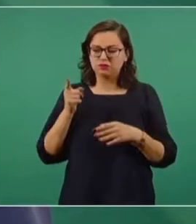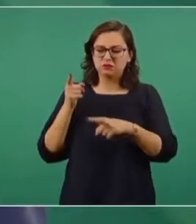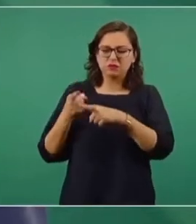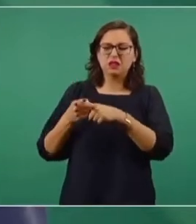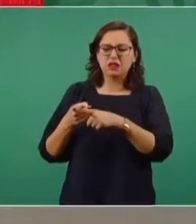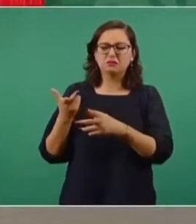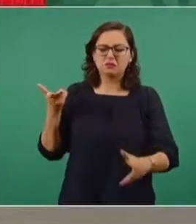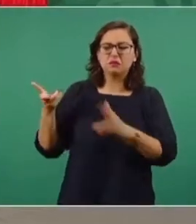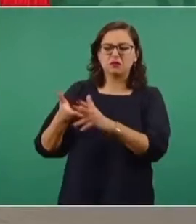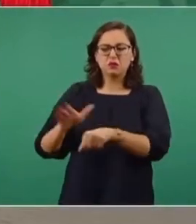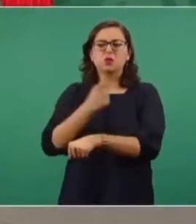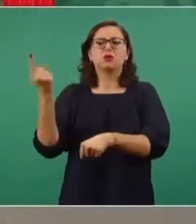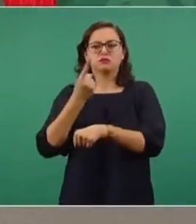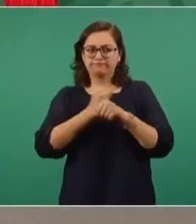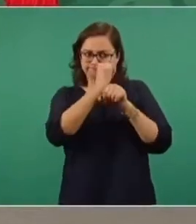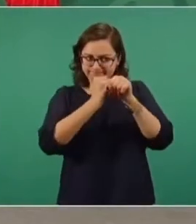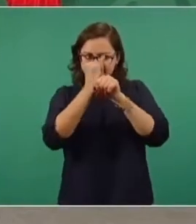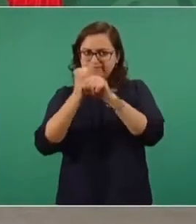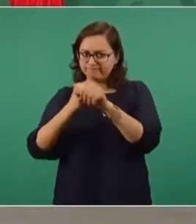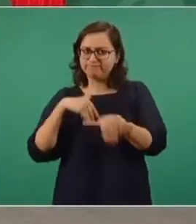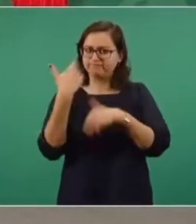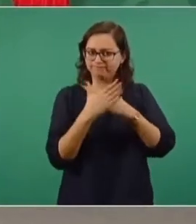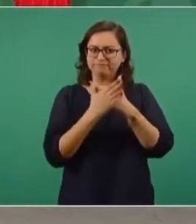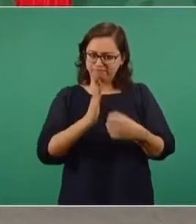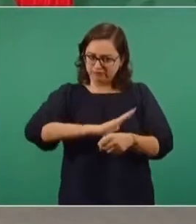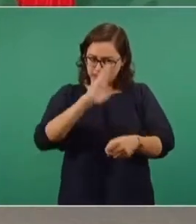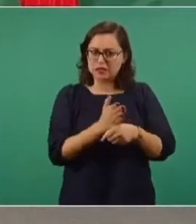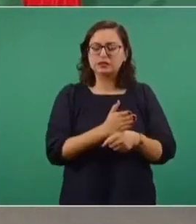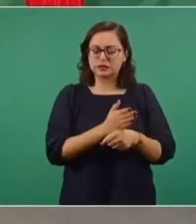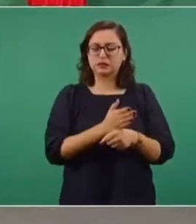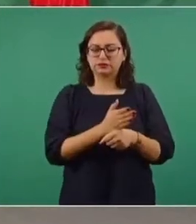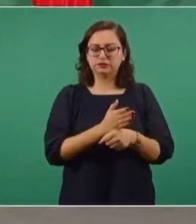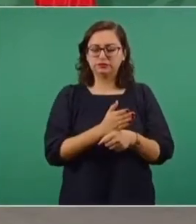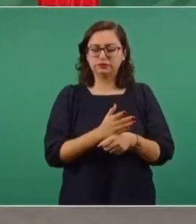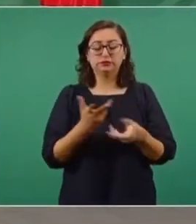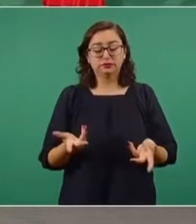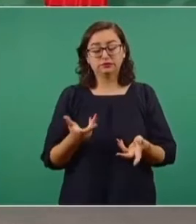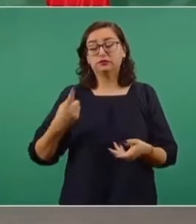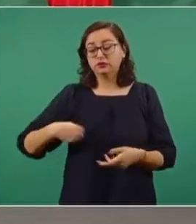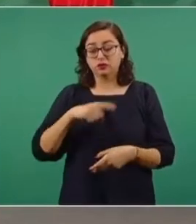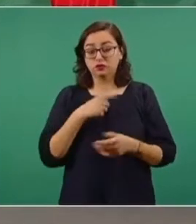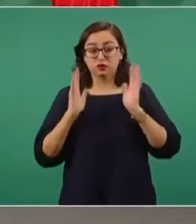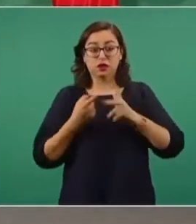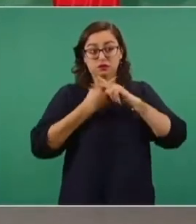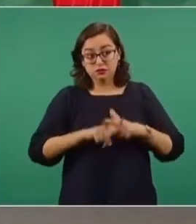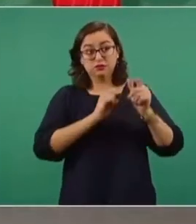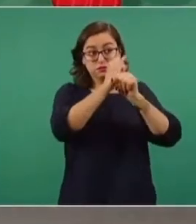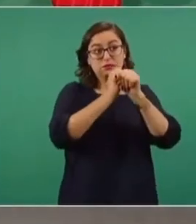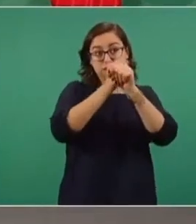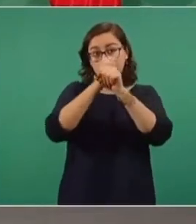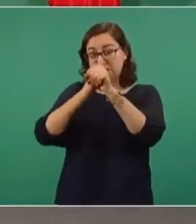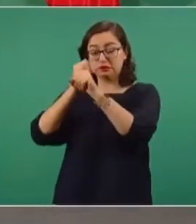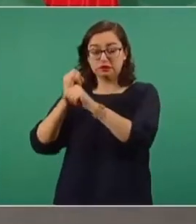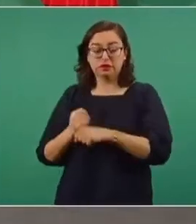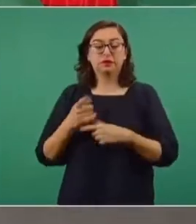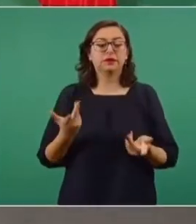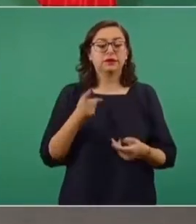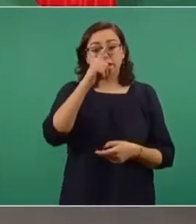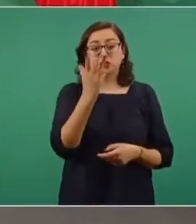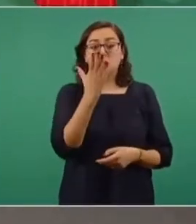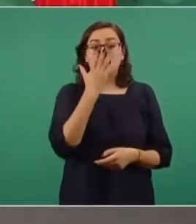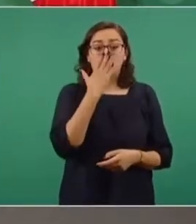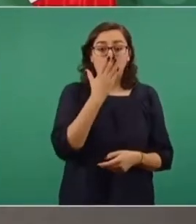y de castigar a los responsables. Lo estamos haciendo en otros casos, en Sonora,